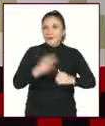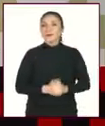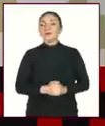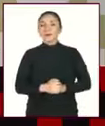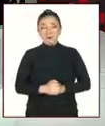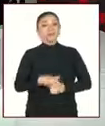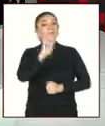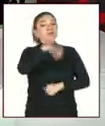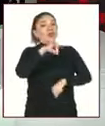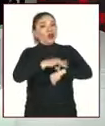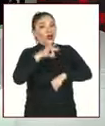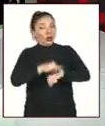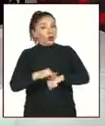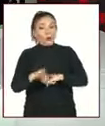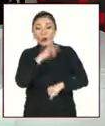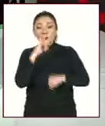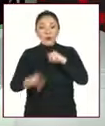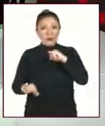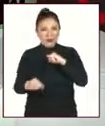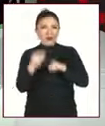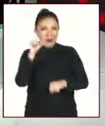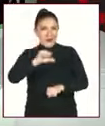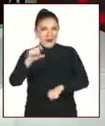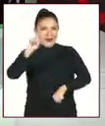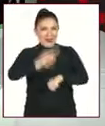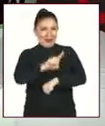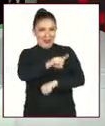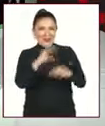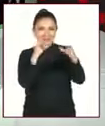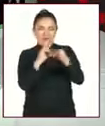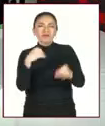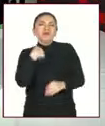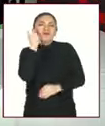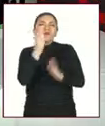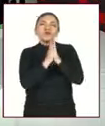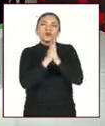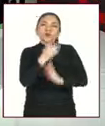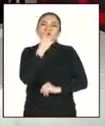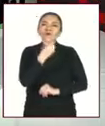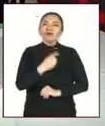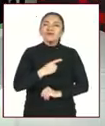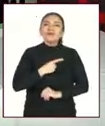Doctora Doris, para concluir tu participación, me gustaría mucho que nos